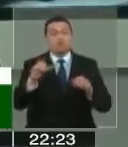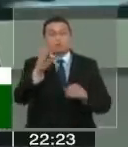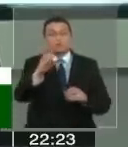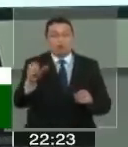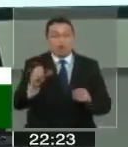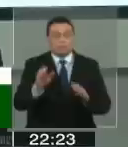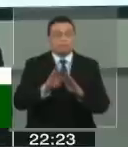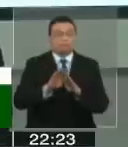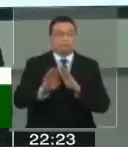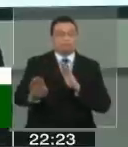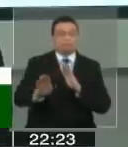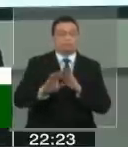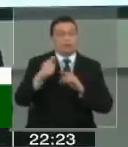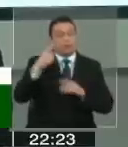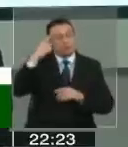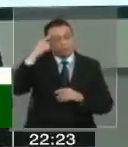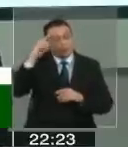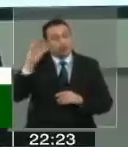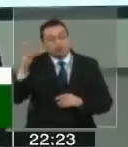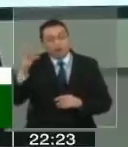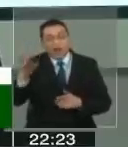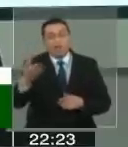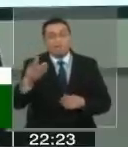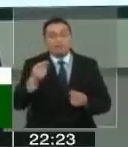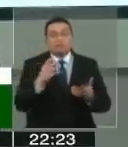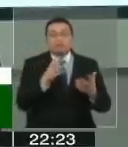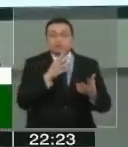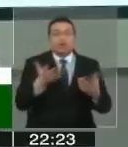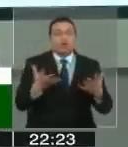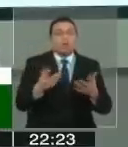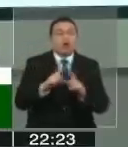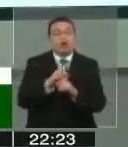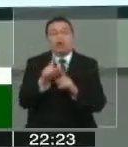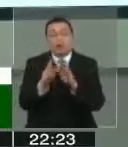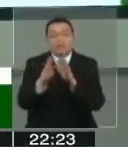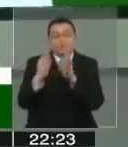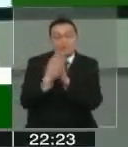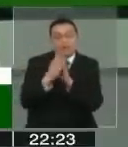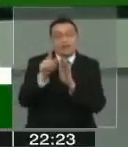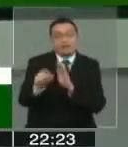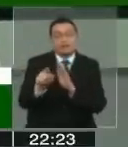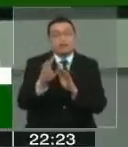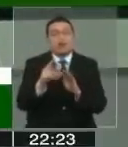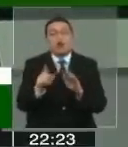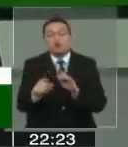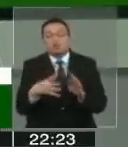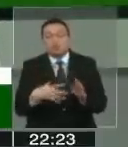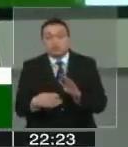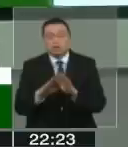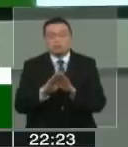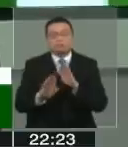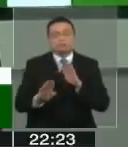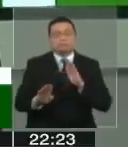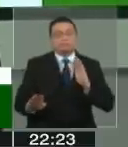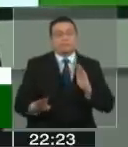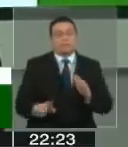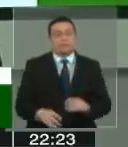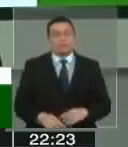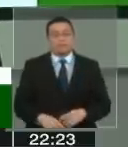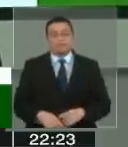aleja. Será por desconocimiento, por no saber cómo reaccionar frente a ti, frente a tu hijo, se va alejando.